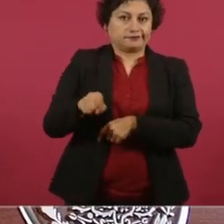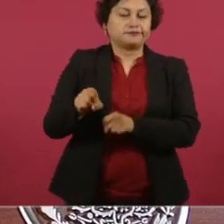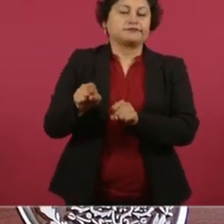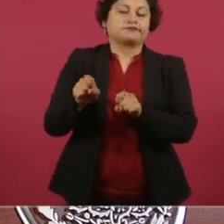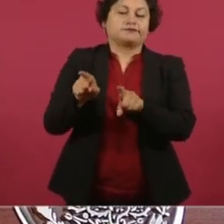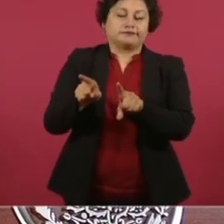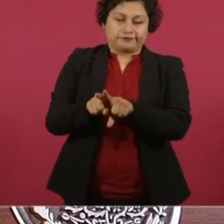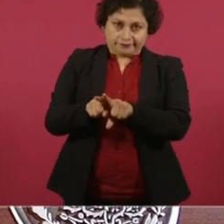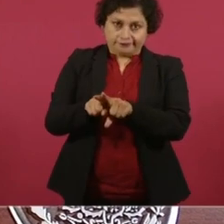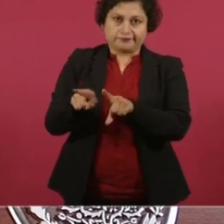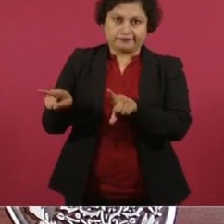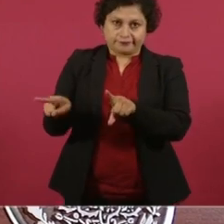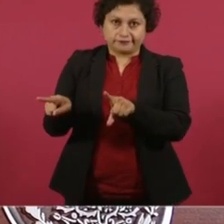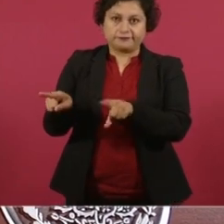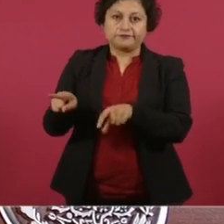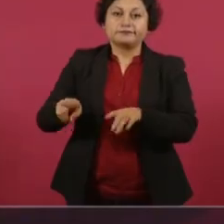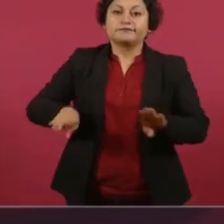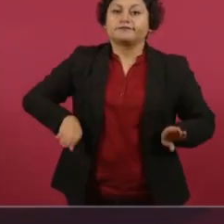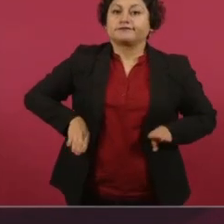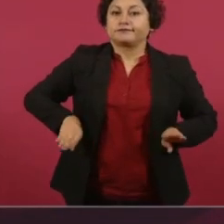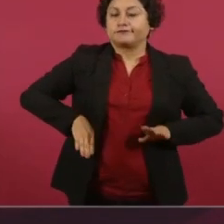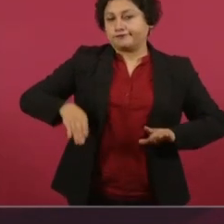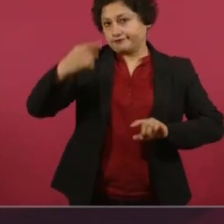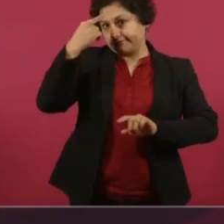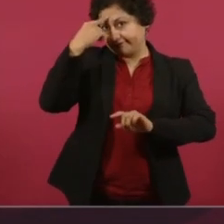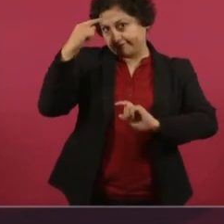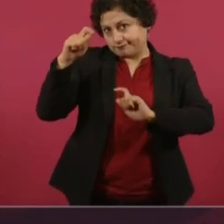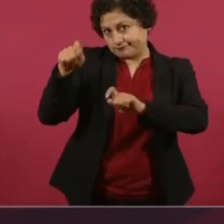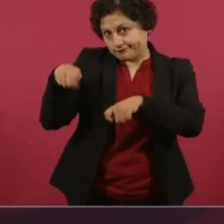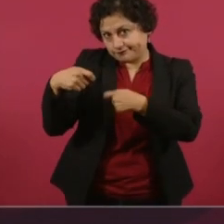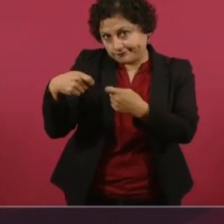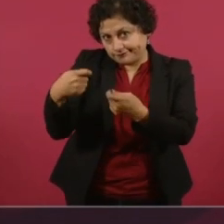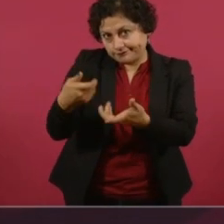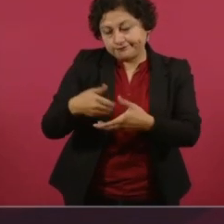de todo el bloque conservador,